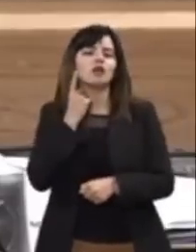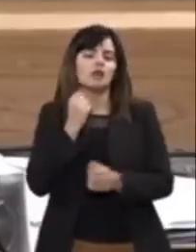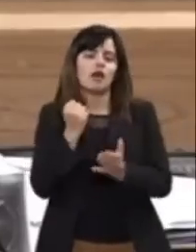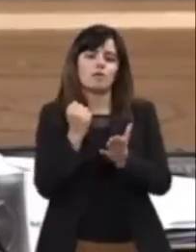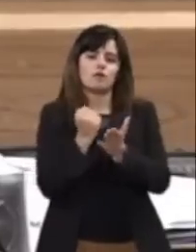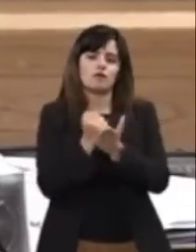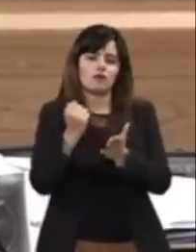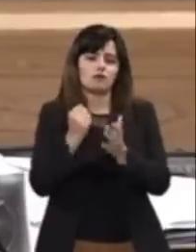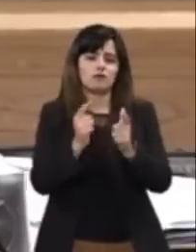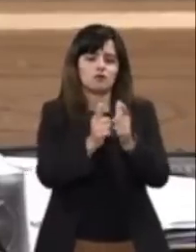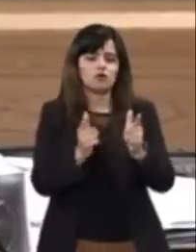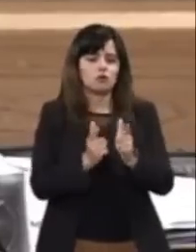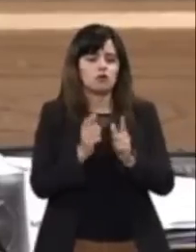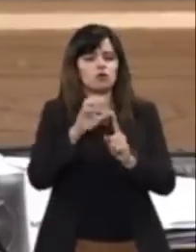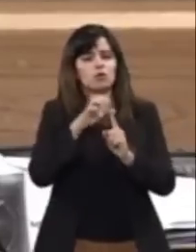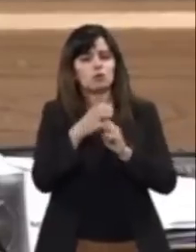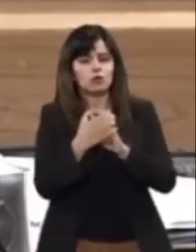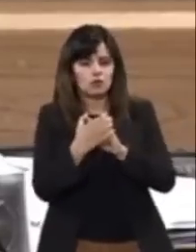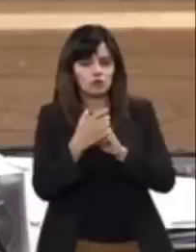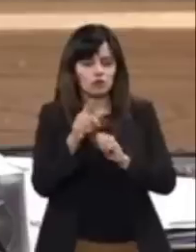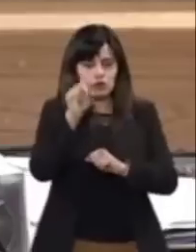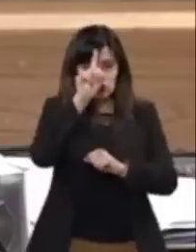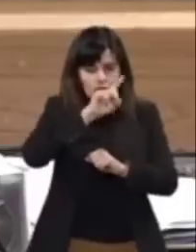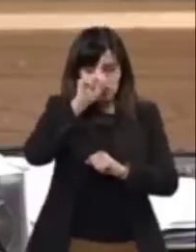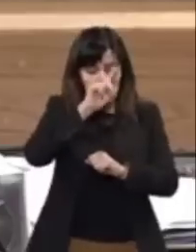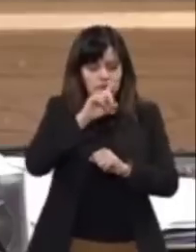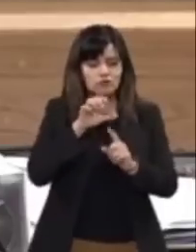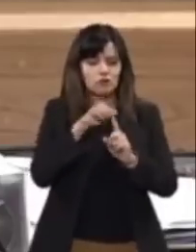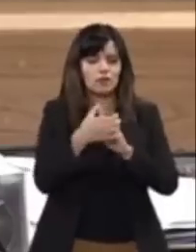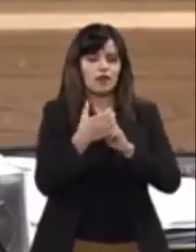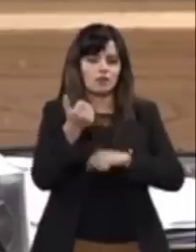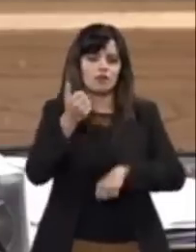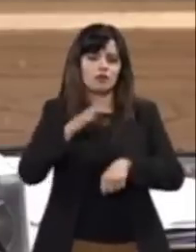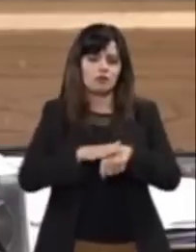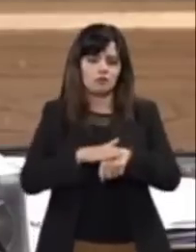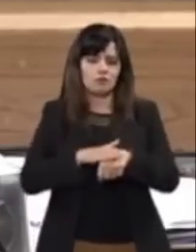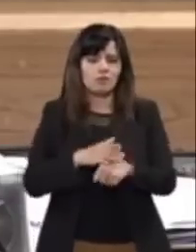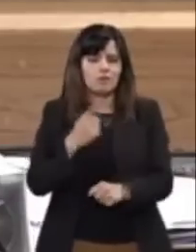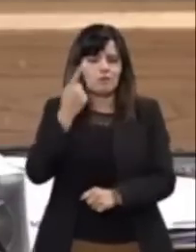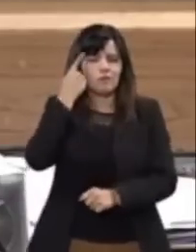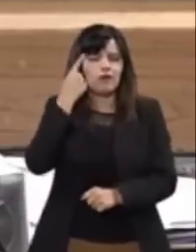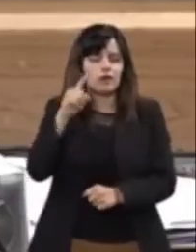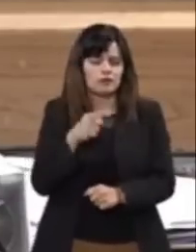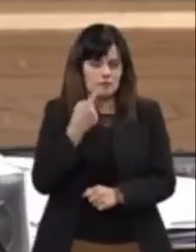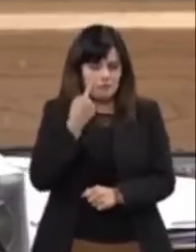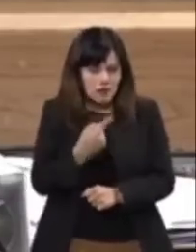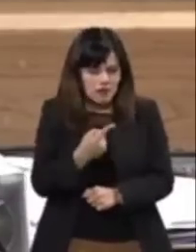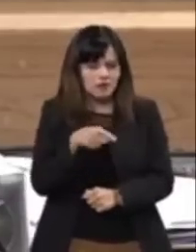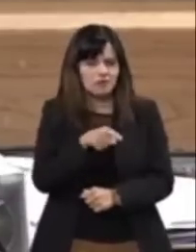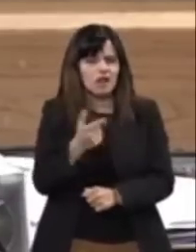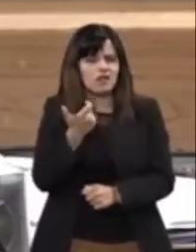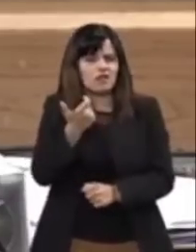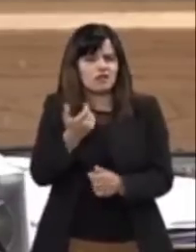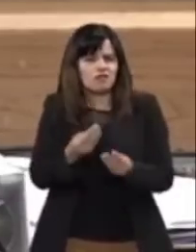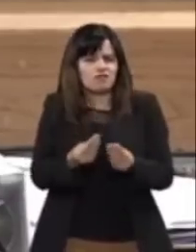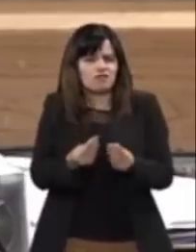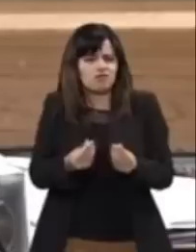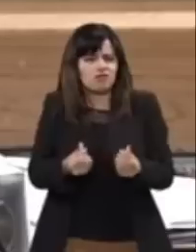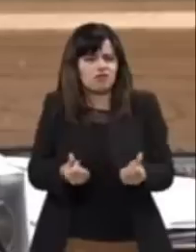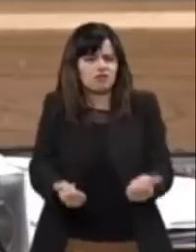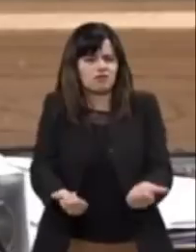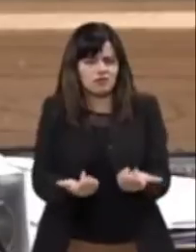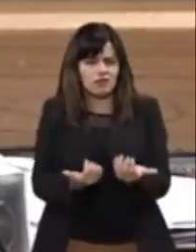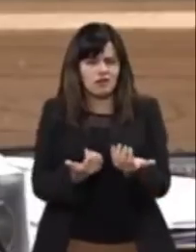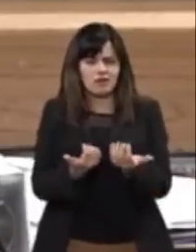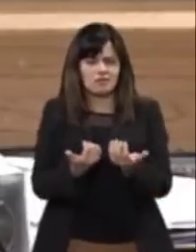de un consejo, de un comité de administración, para prevenir este derroche, para prevenir